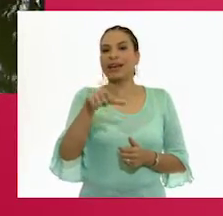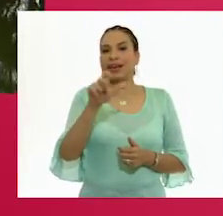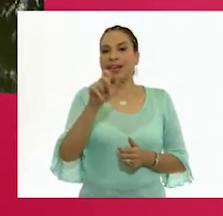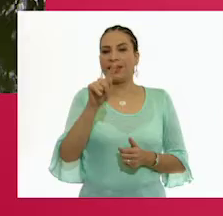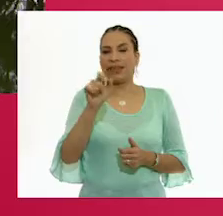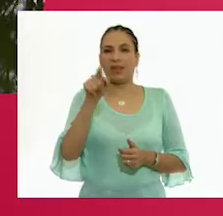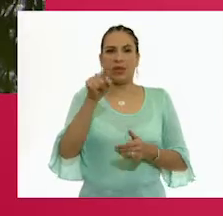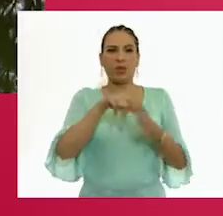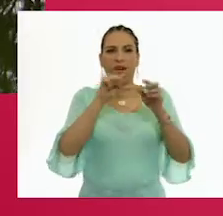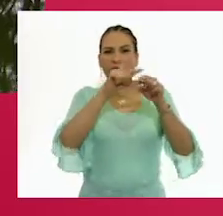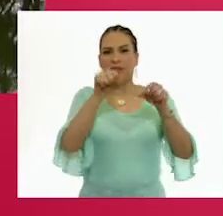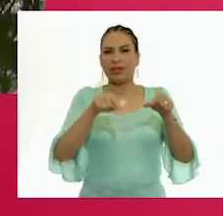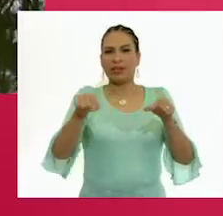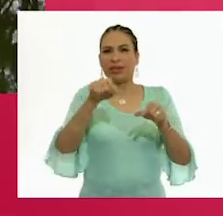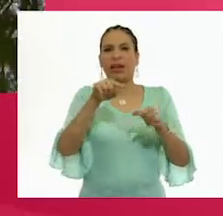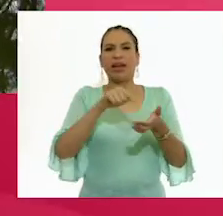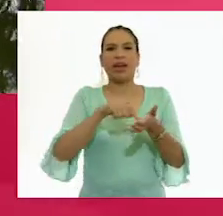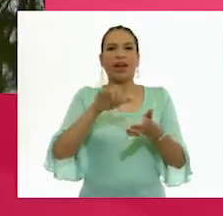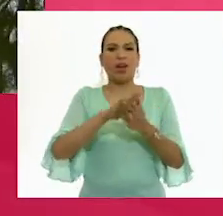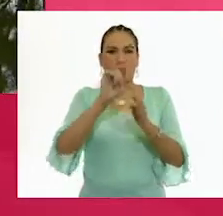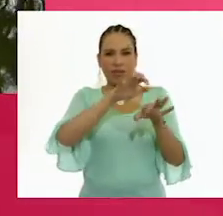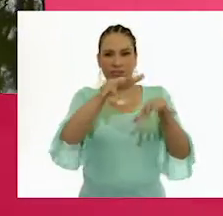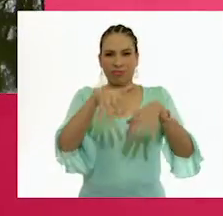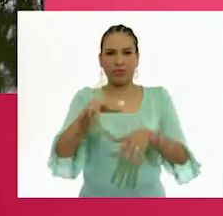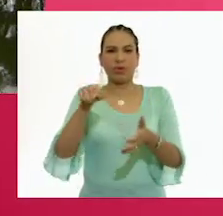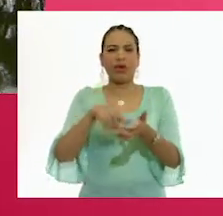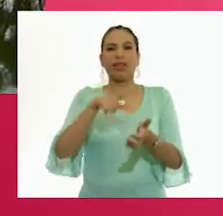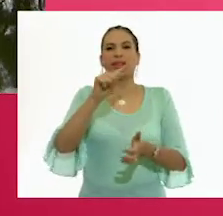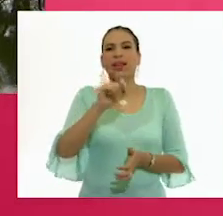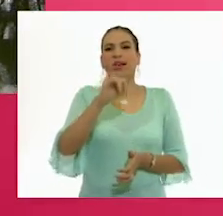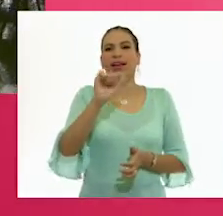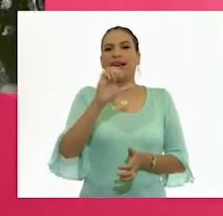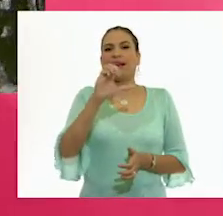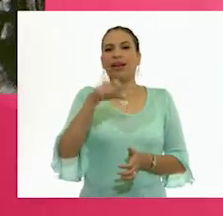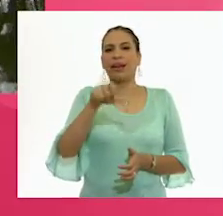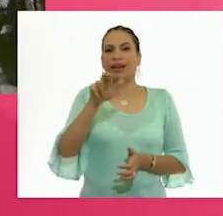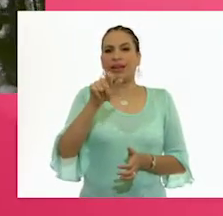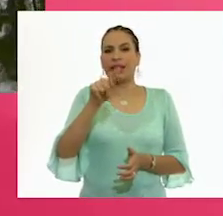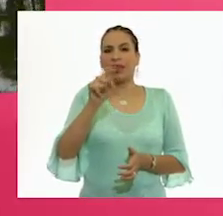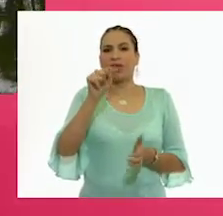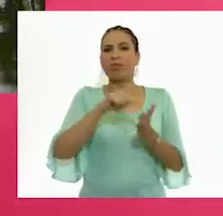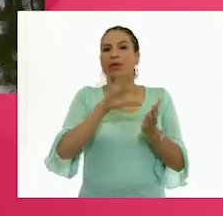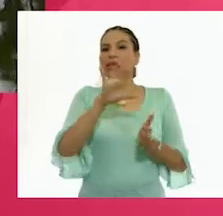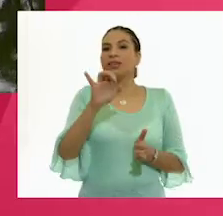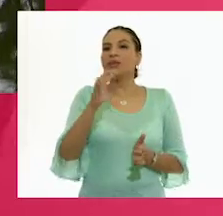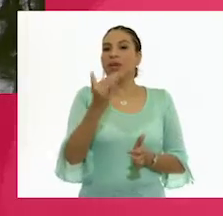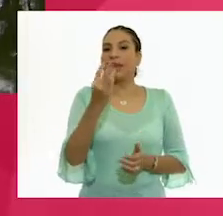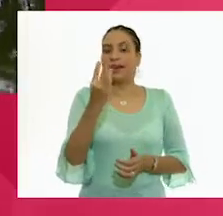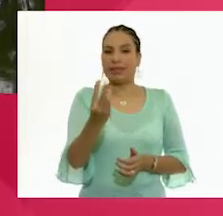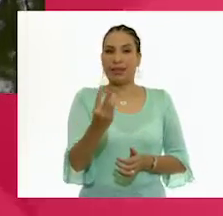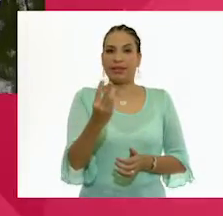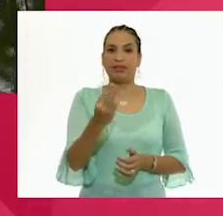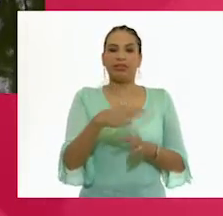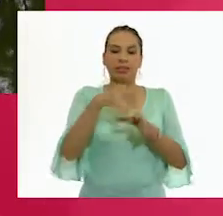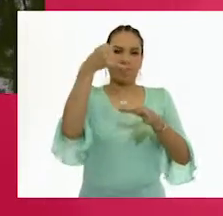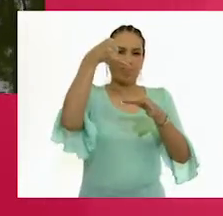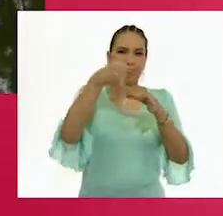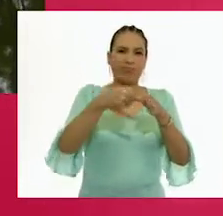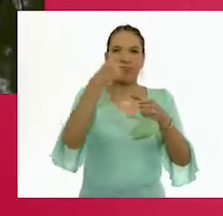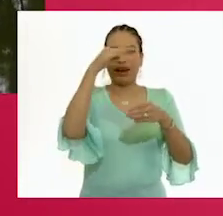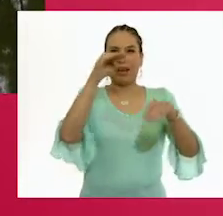del acueducto comenzó aquí, en Tecajete, en 1553. Se perforó el